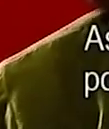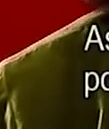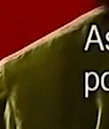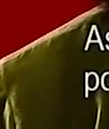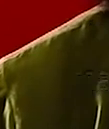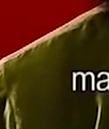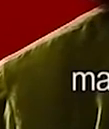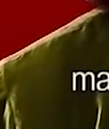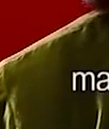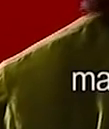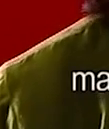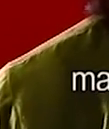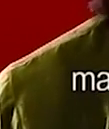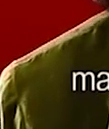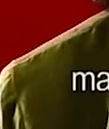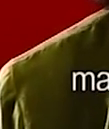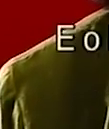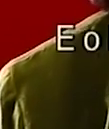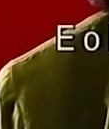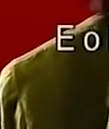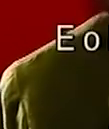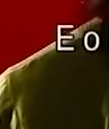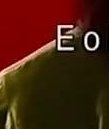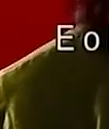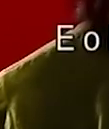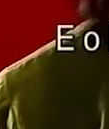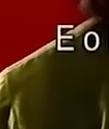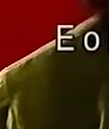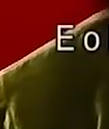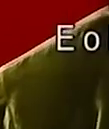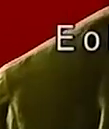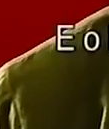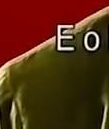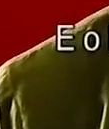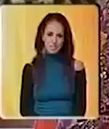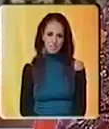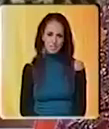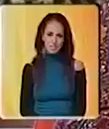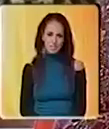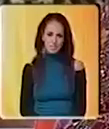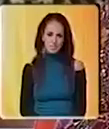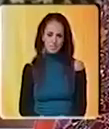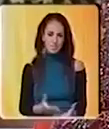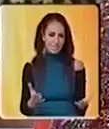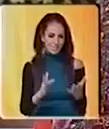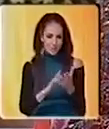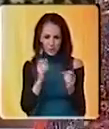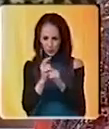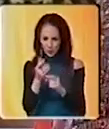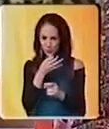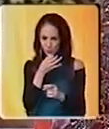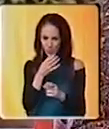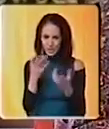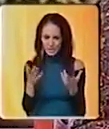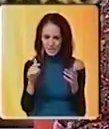le gustó, sino porque un libro lo tocó. Y el libro que más los toca es el de Paula. Mas é de outro livro que estamos a